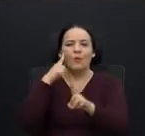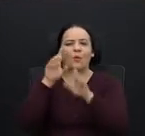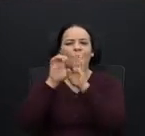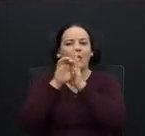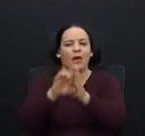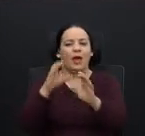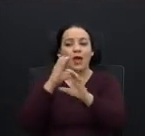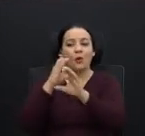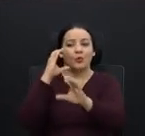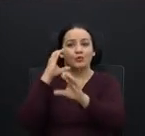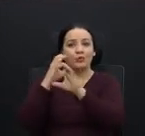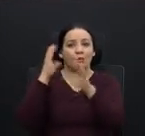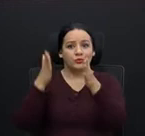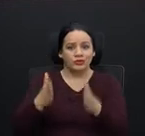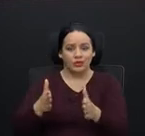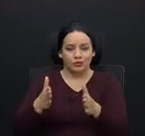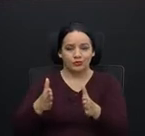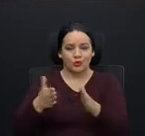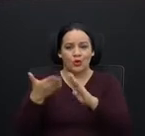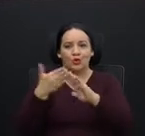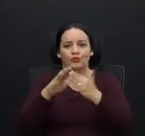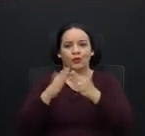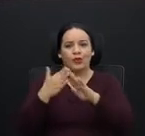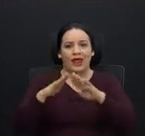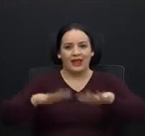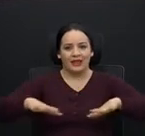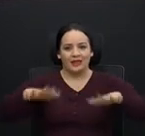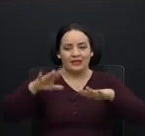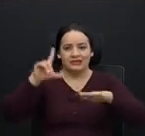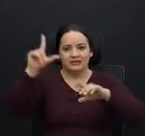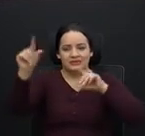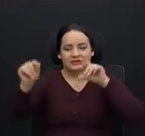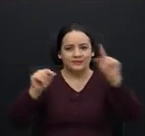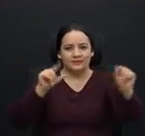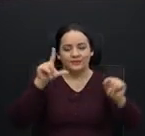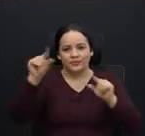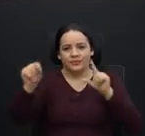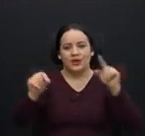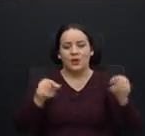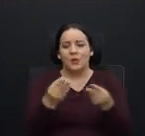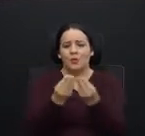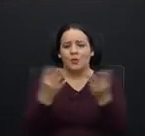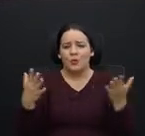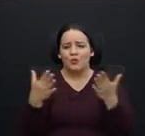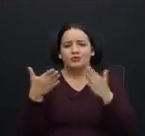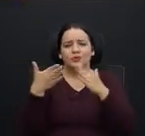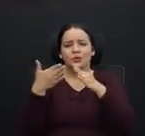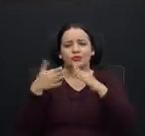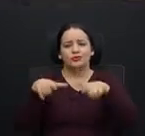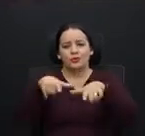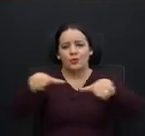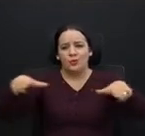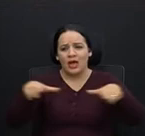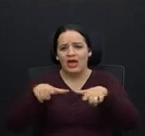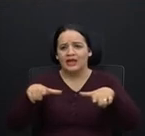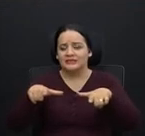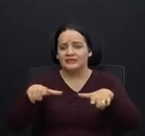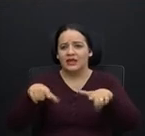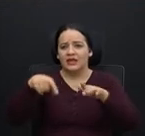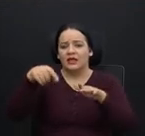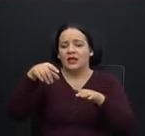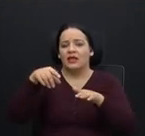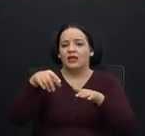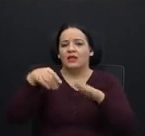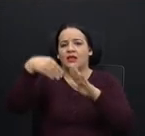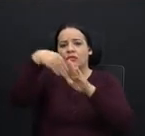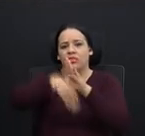autobuseros rurales. En muchos de los lugares en donde se desactivó la economía, por ejemplo,